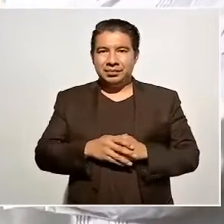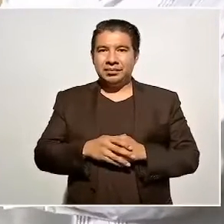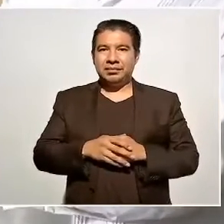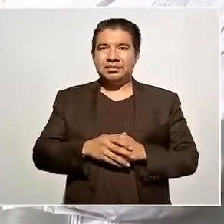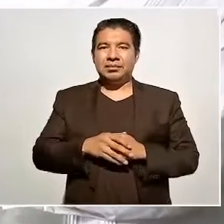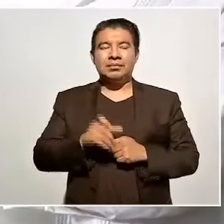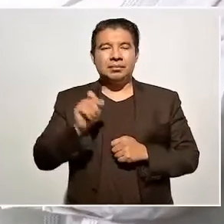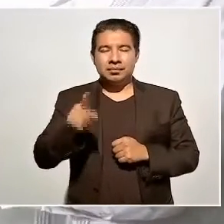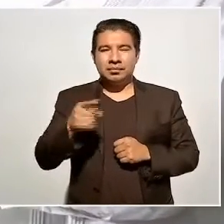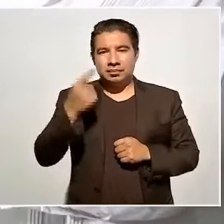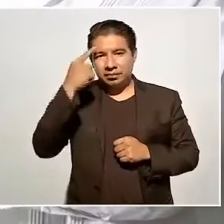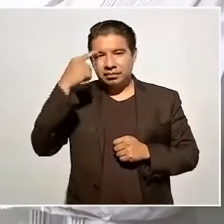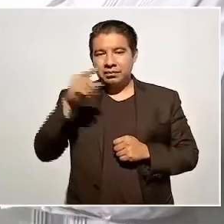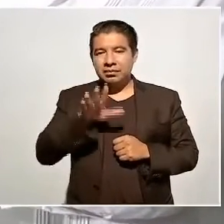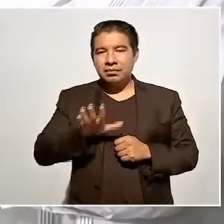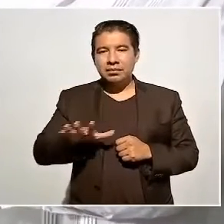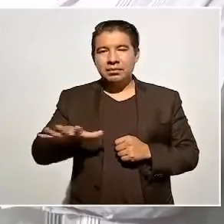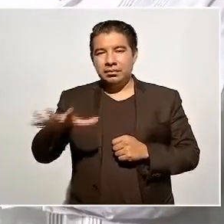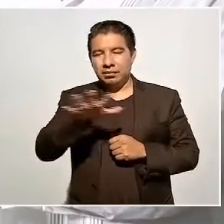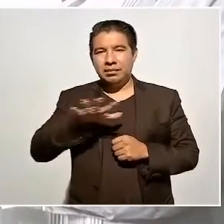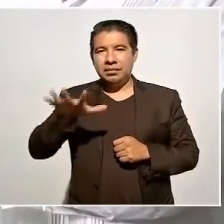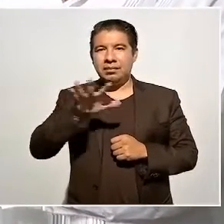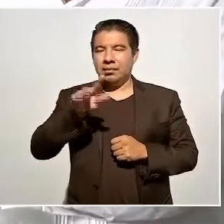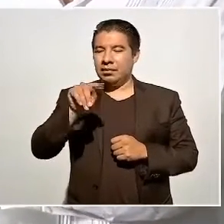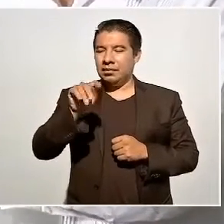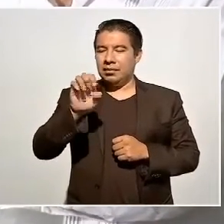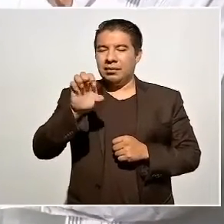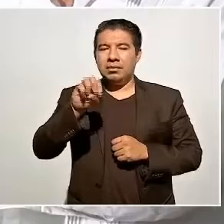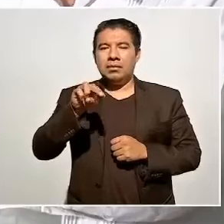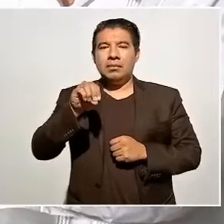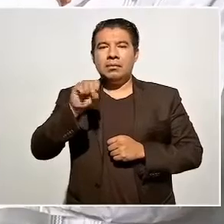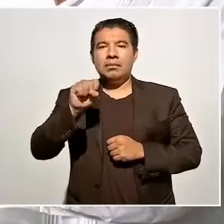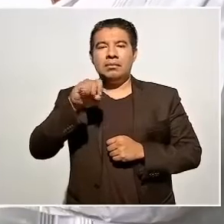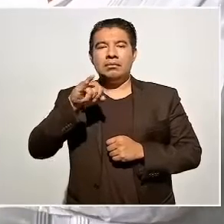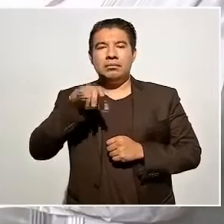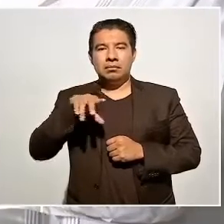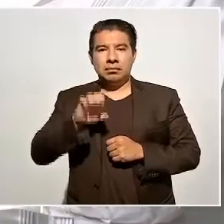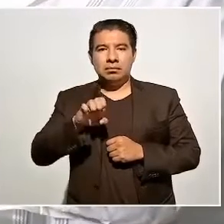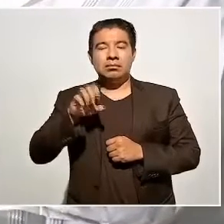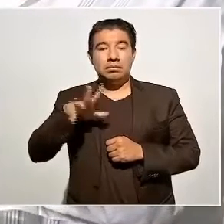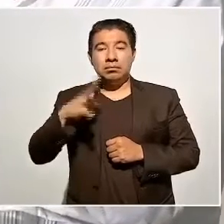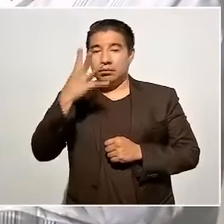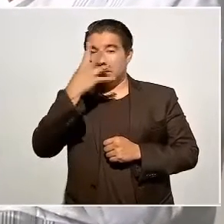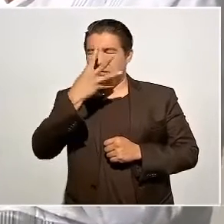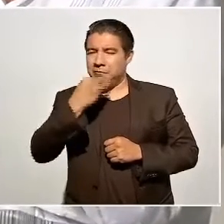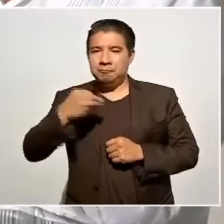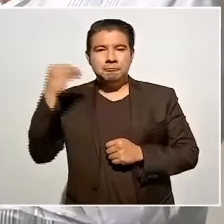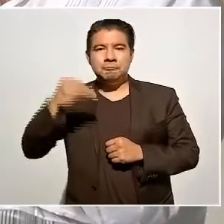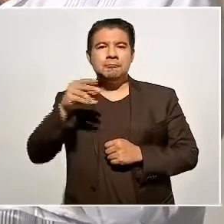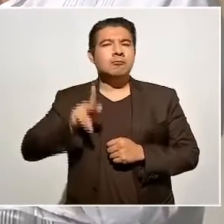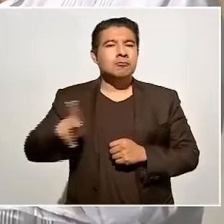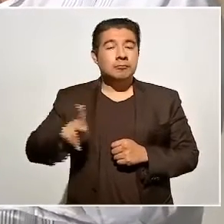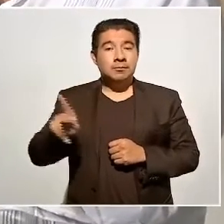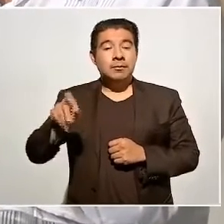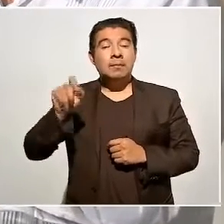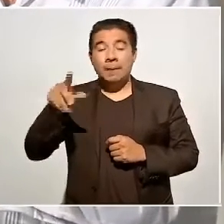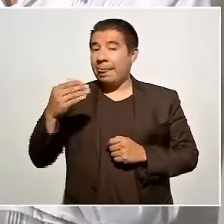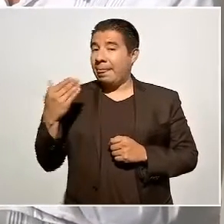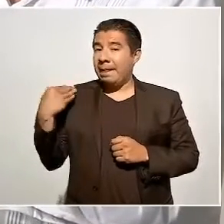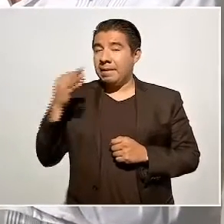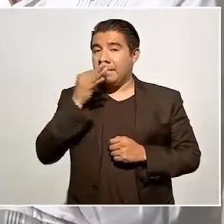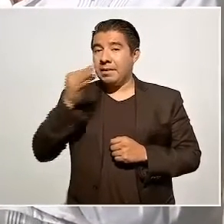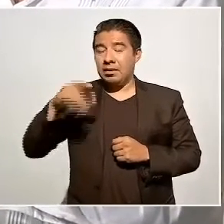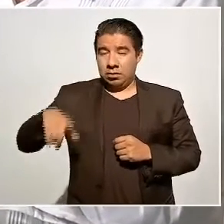de este municipio bellísimo de Tenosique, que también, como lo mencionó